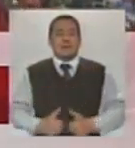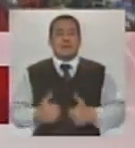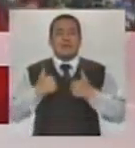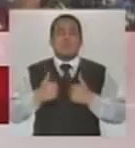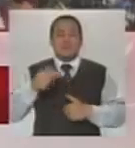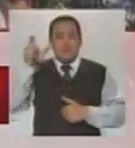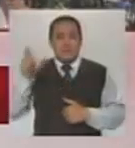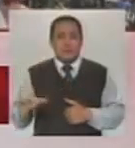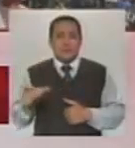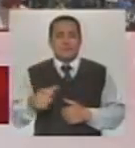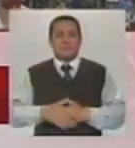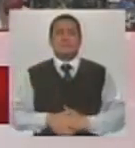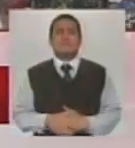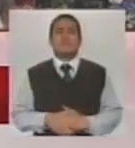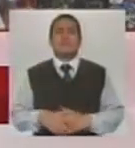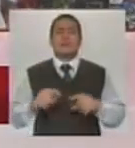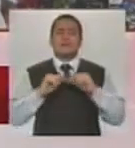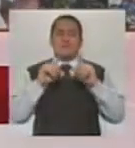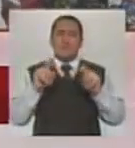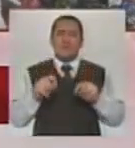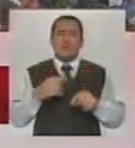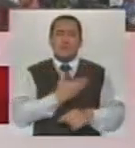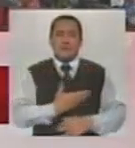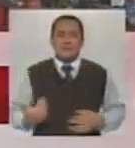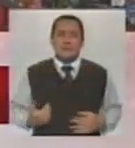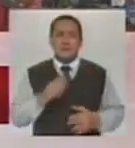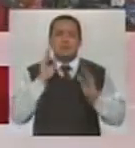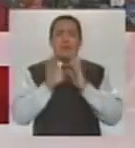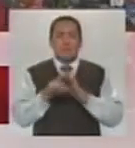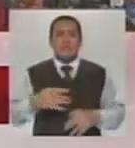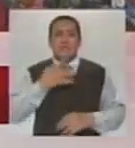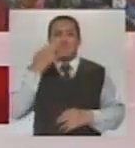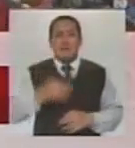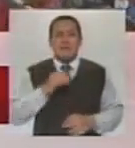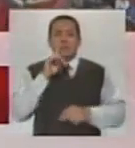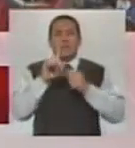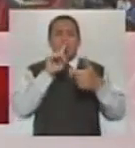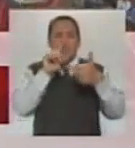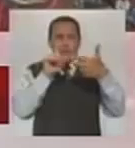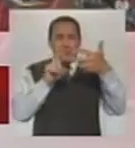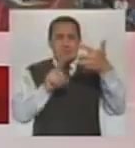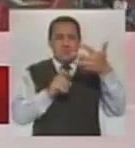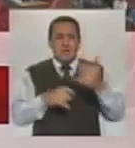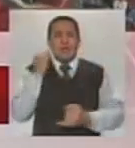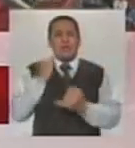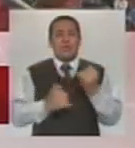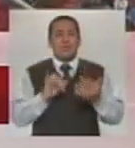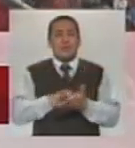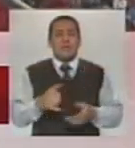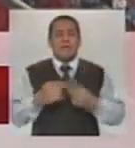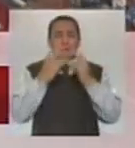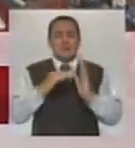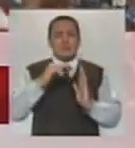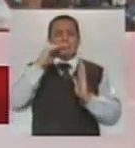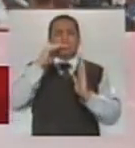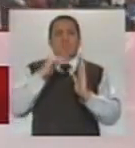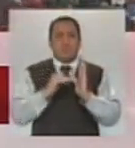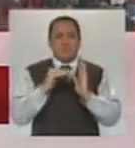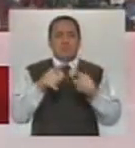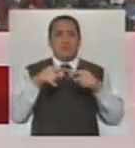una persona. Presidente, y para terminar, si bien es una encuesta y, bueno, la última que hemos visto ha bajado en algo